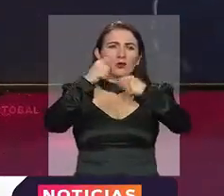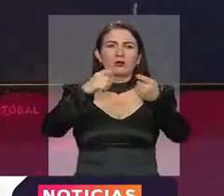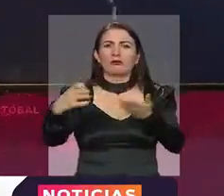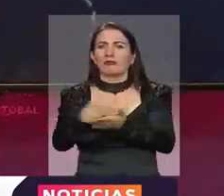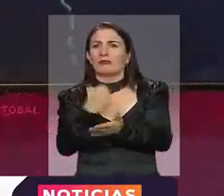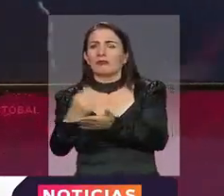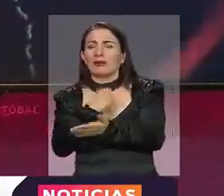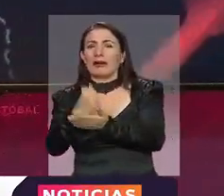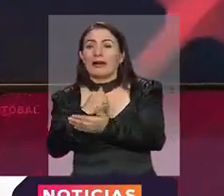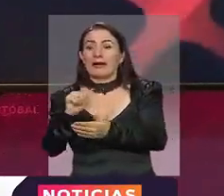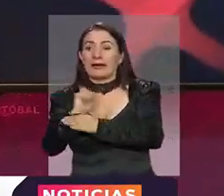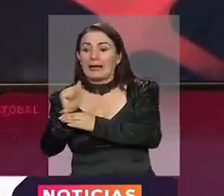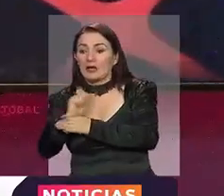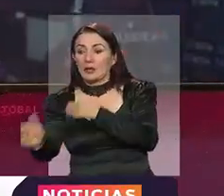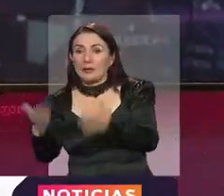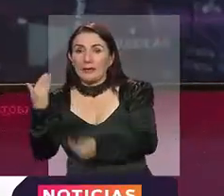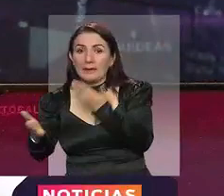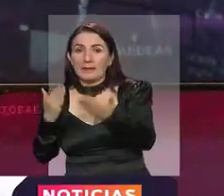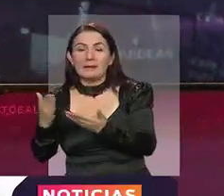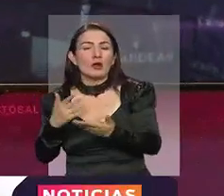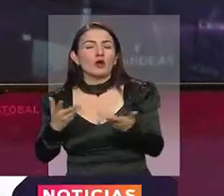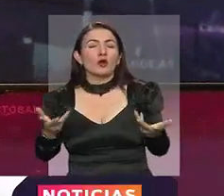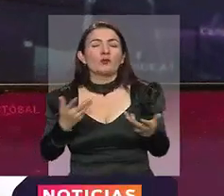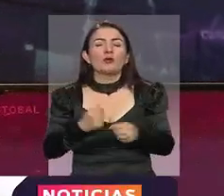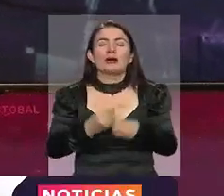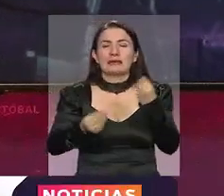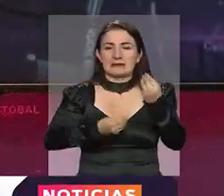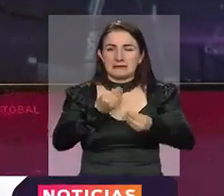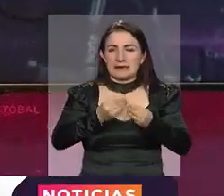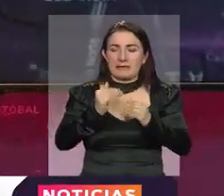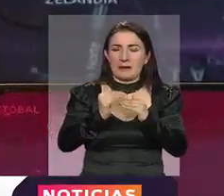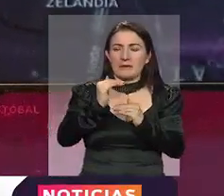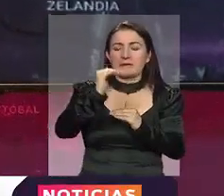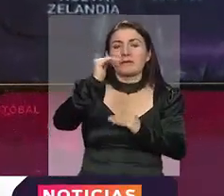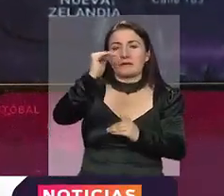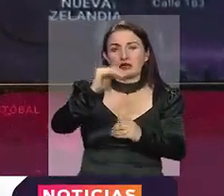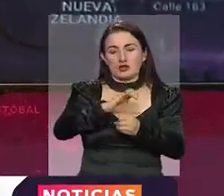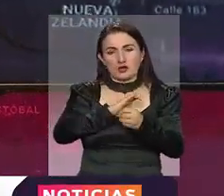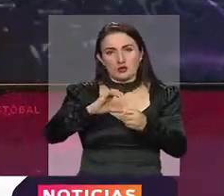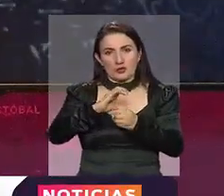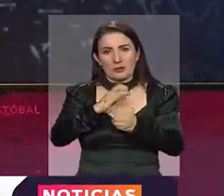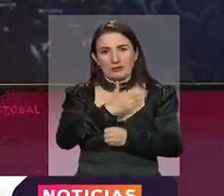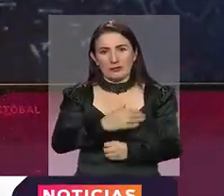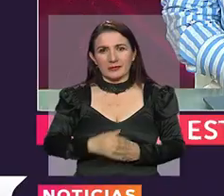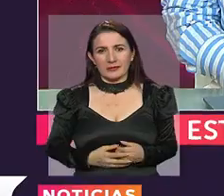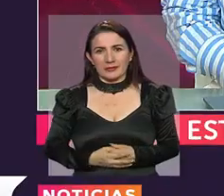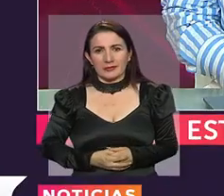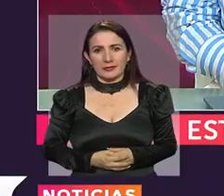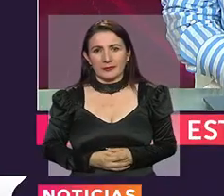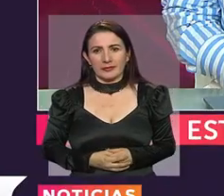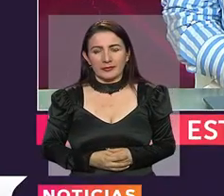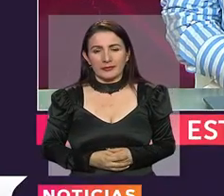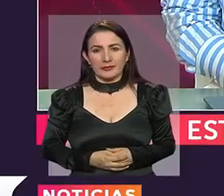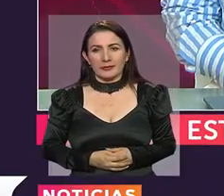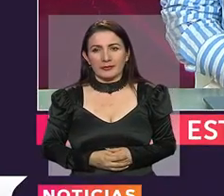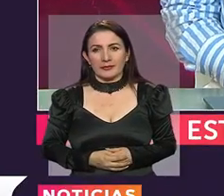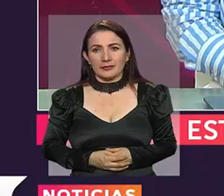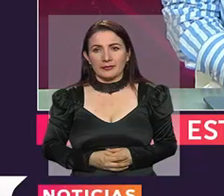receptación de autopartes hurtadas. Esto como medida ante el incremento de estos delitos en la ciudad.